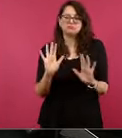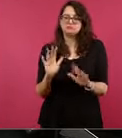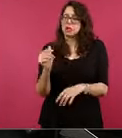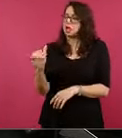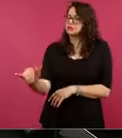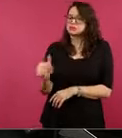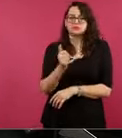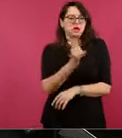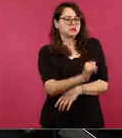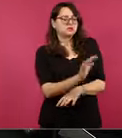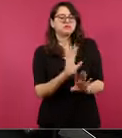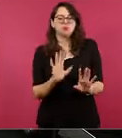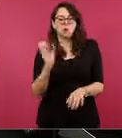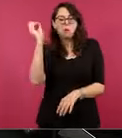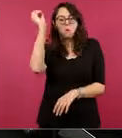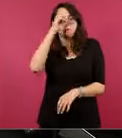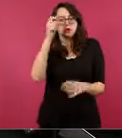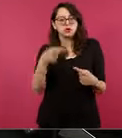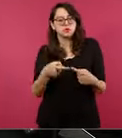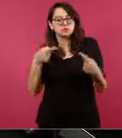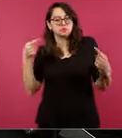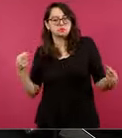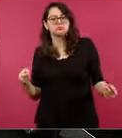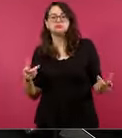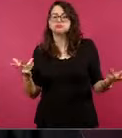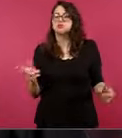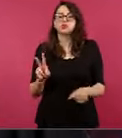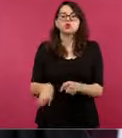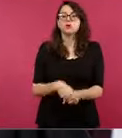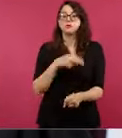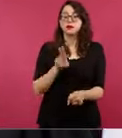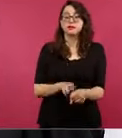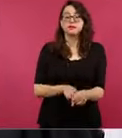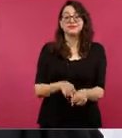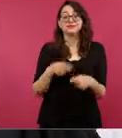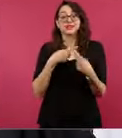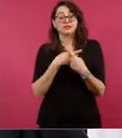protestar, no se garantiza el derecho a disentir,